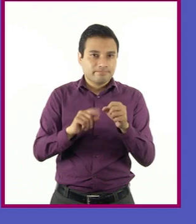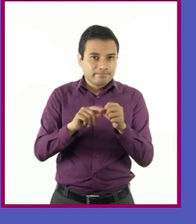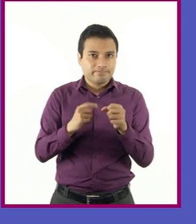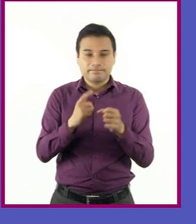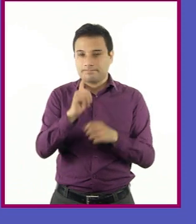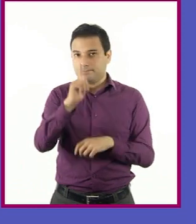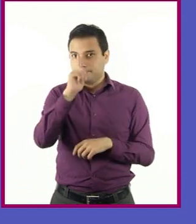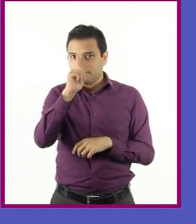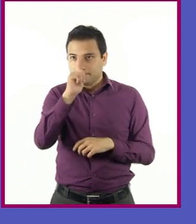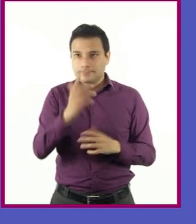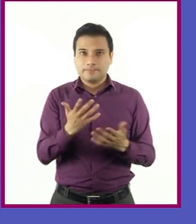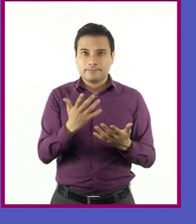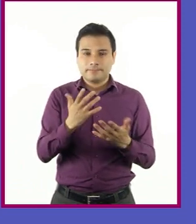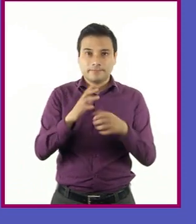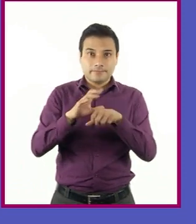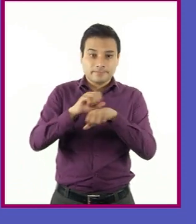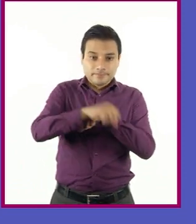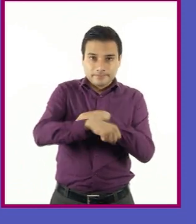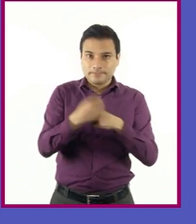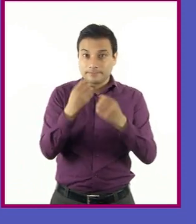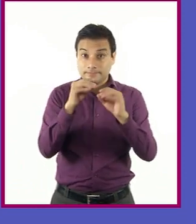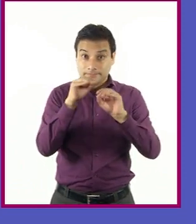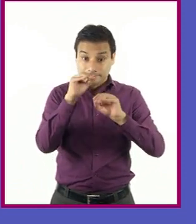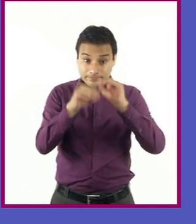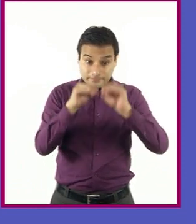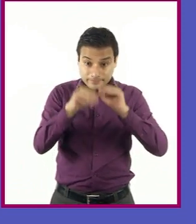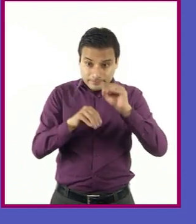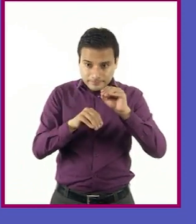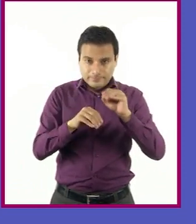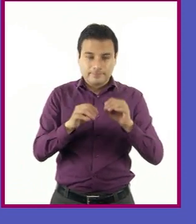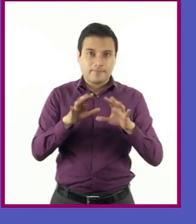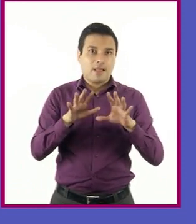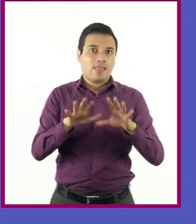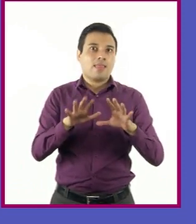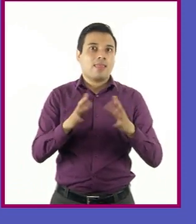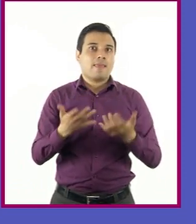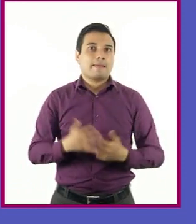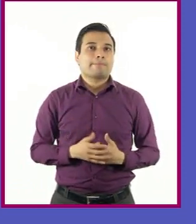la luz, de las sombras, puede reforzar la escena.